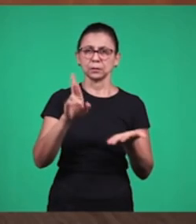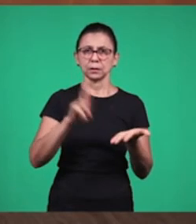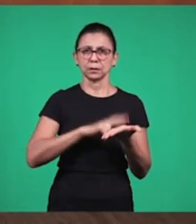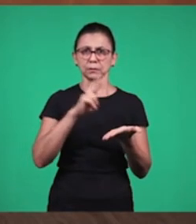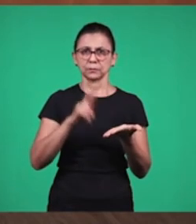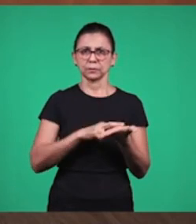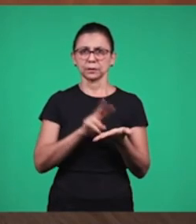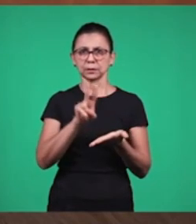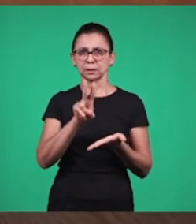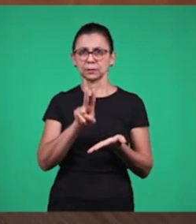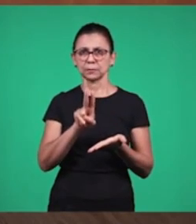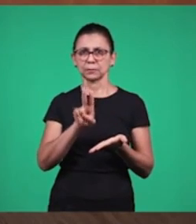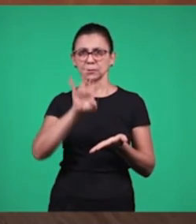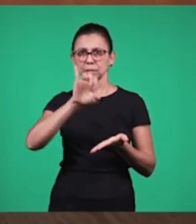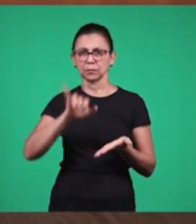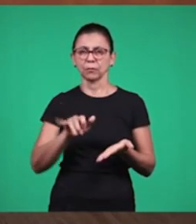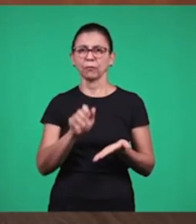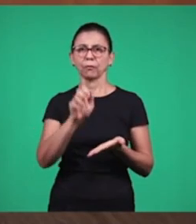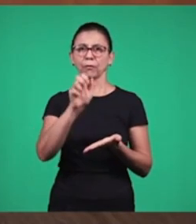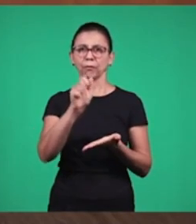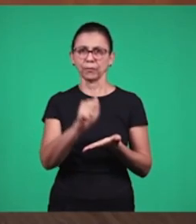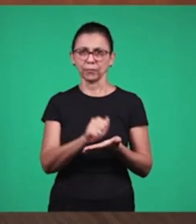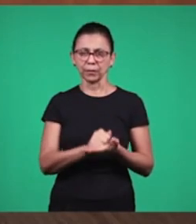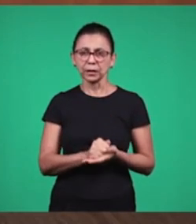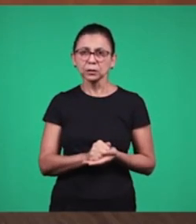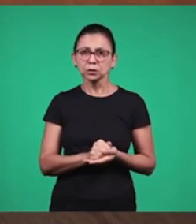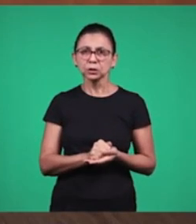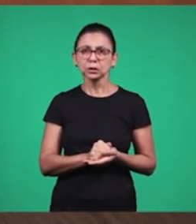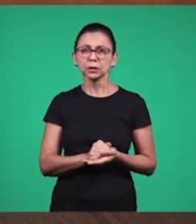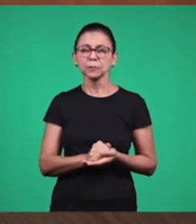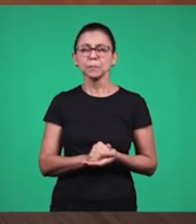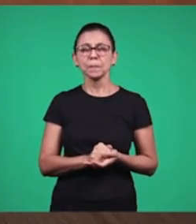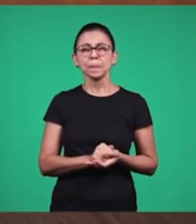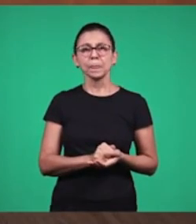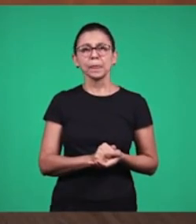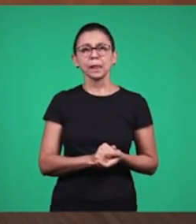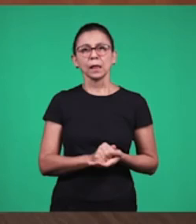este fin de semana, de autoría del profesor y pastor